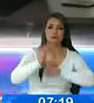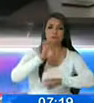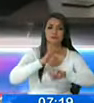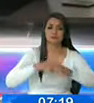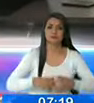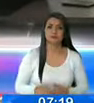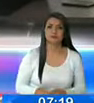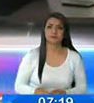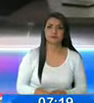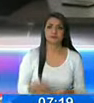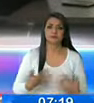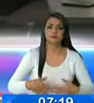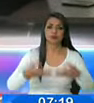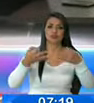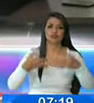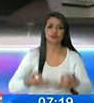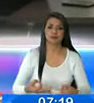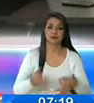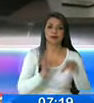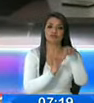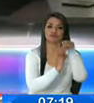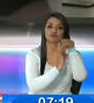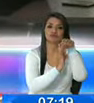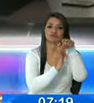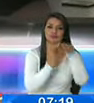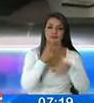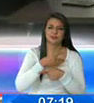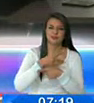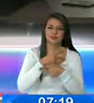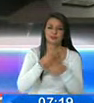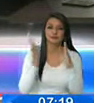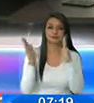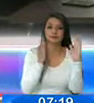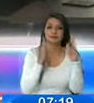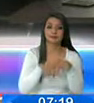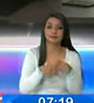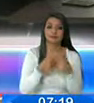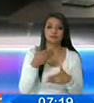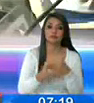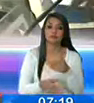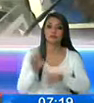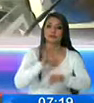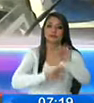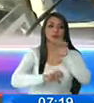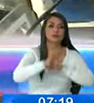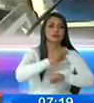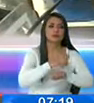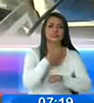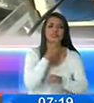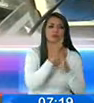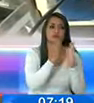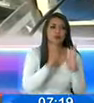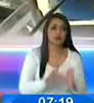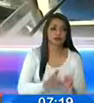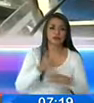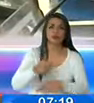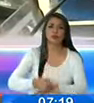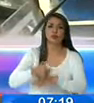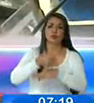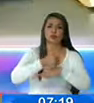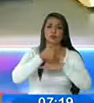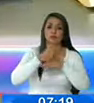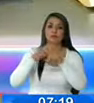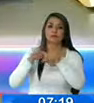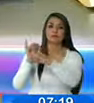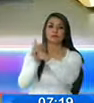De manera oficial, el Consejo de Participación Transitorio inicia el proceso de evaluación de las autoridades y funcionarios de las diferentes instituciones del